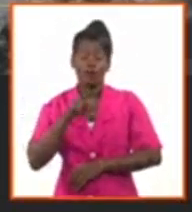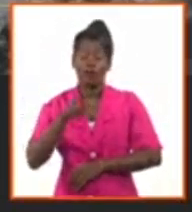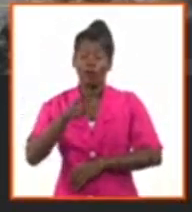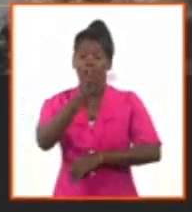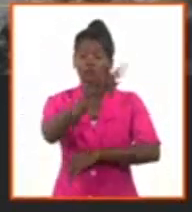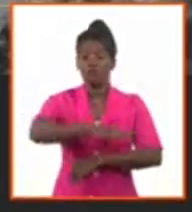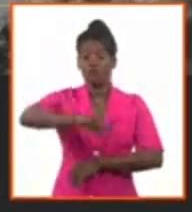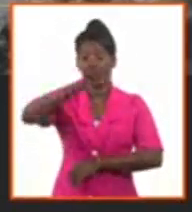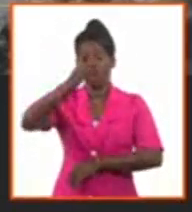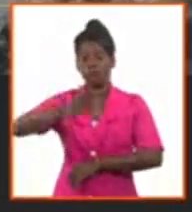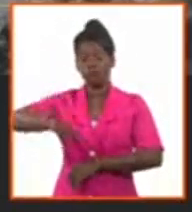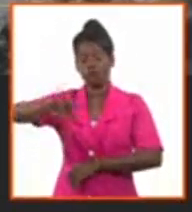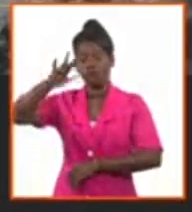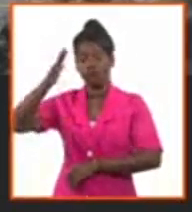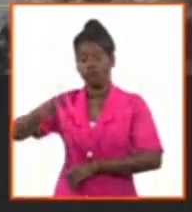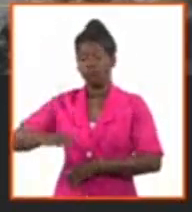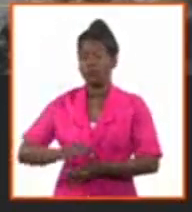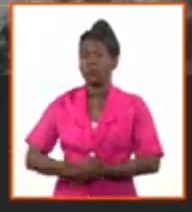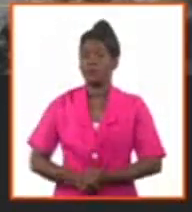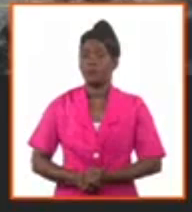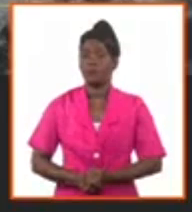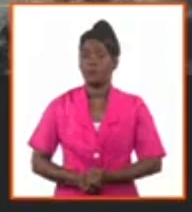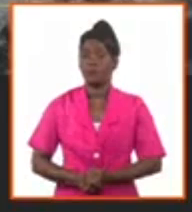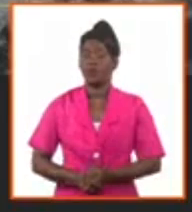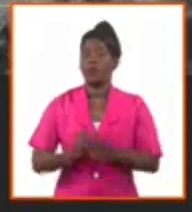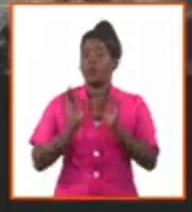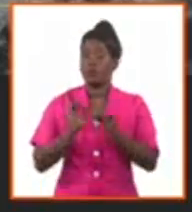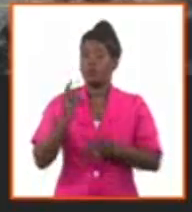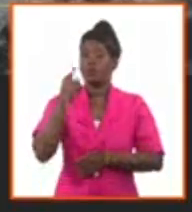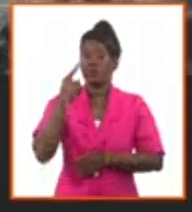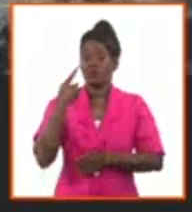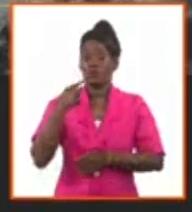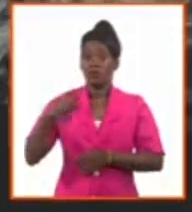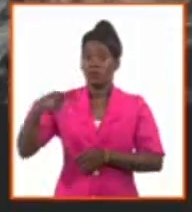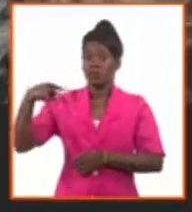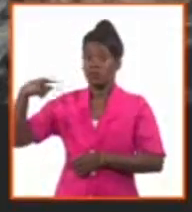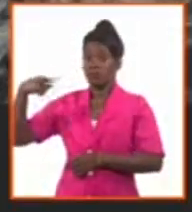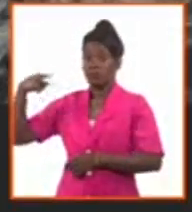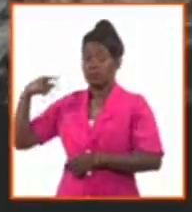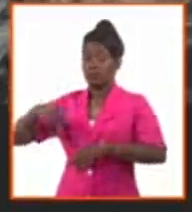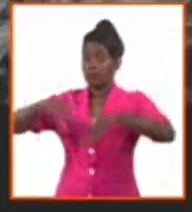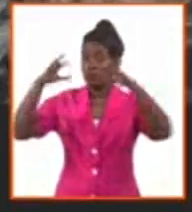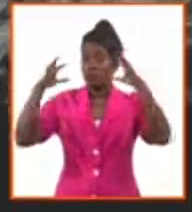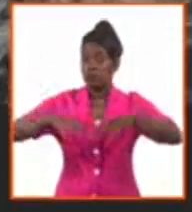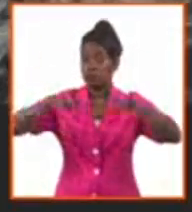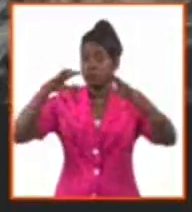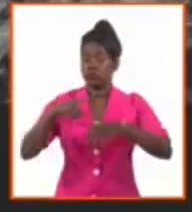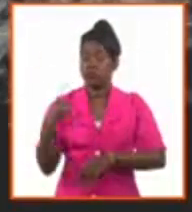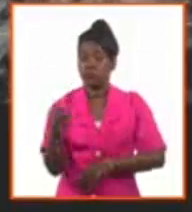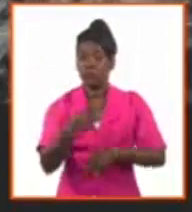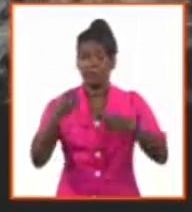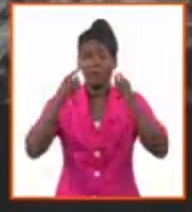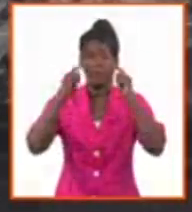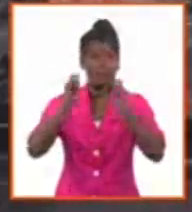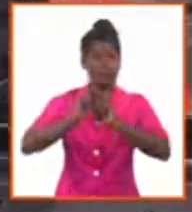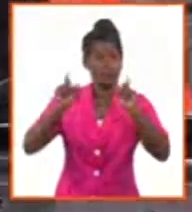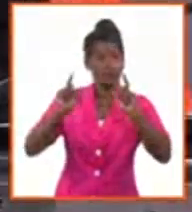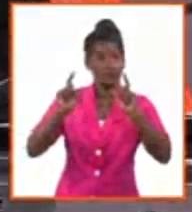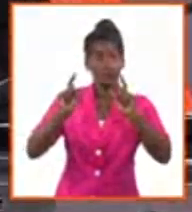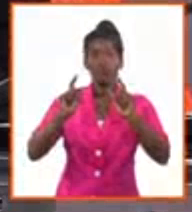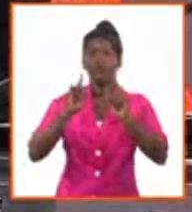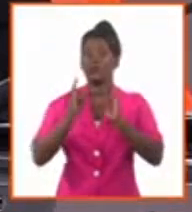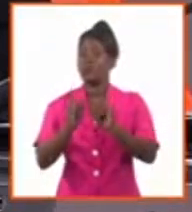norte occidental. Dada la persistencia de varios días con lluvias, se debe prestar atención a esta situación